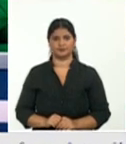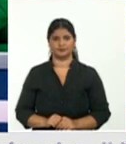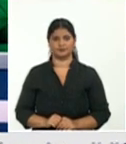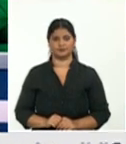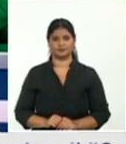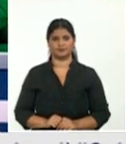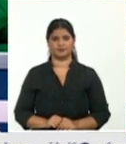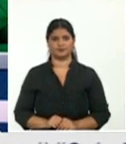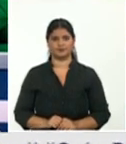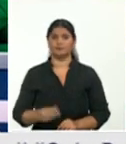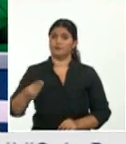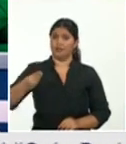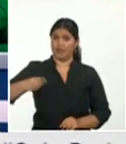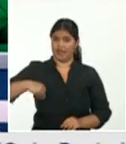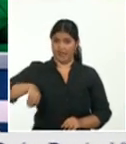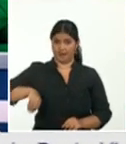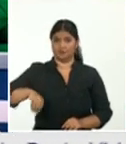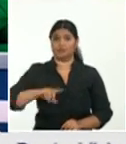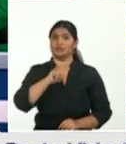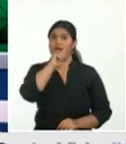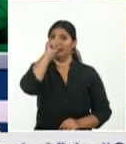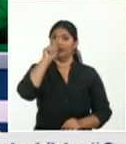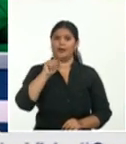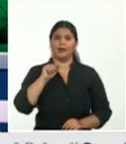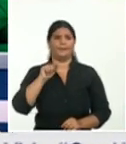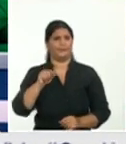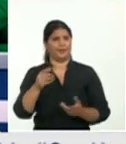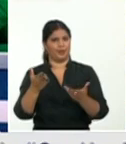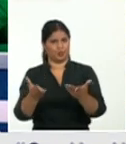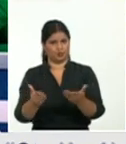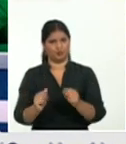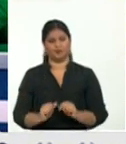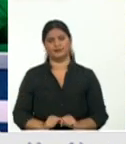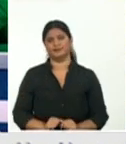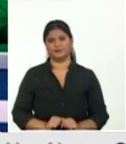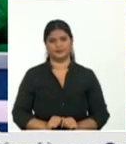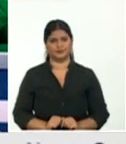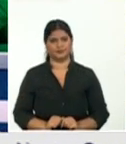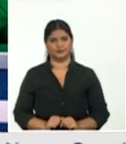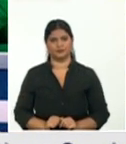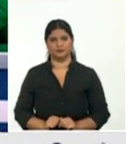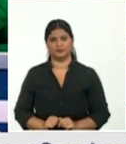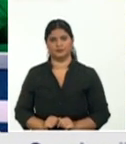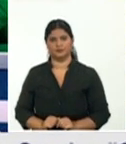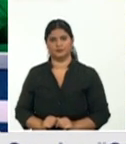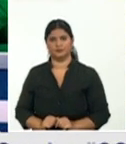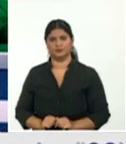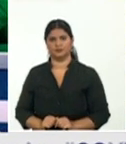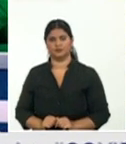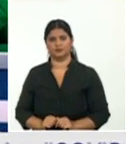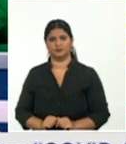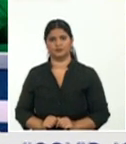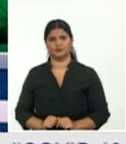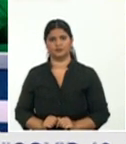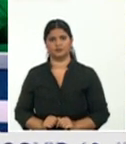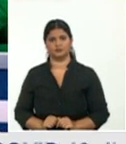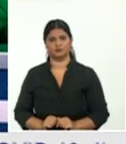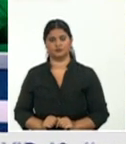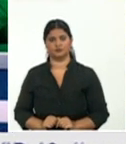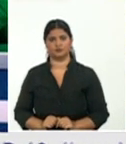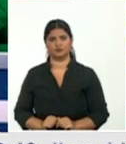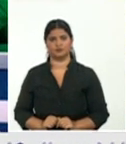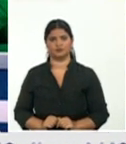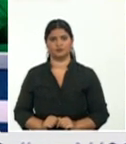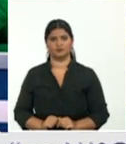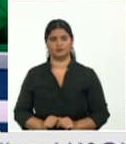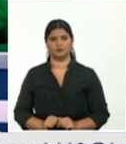aprovechando la pregunta y en el breve tiempo, una recomendación que además sabemos que pasa, es que a